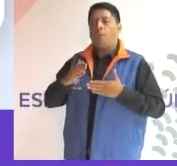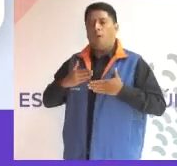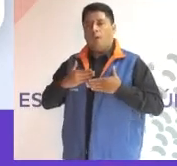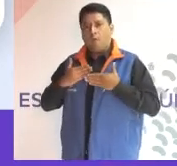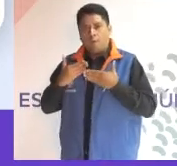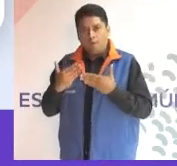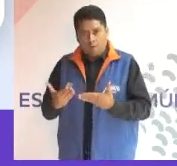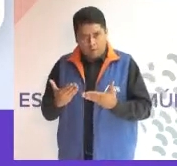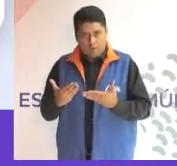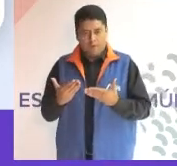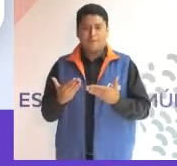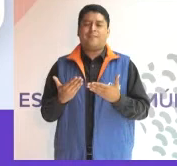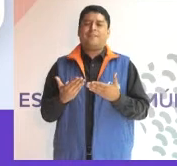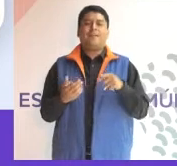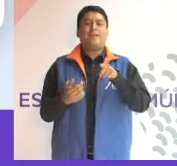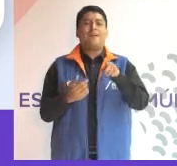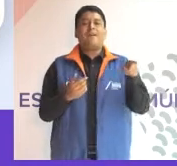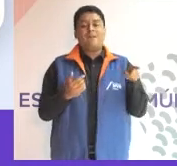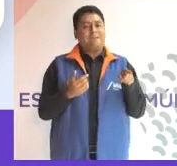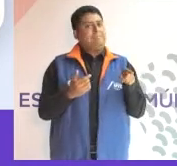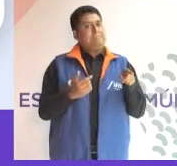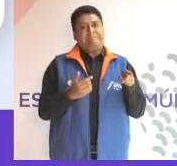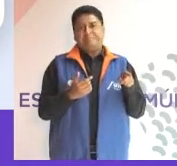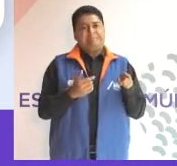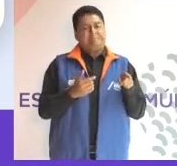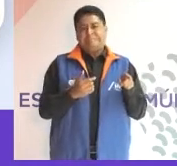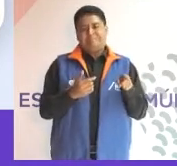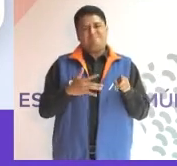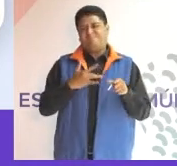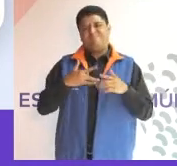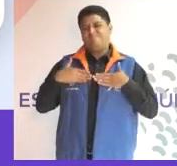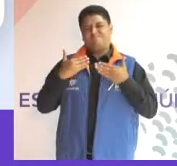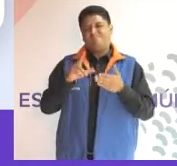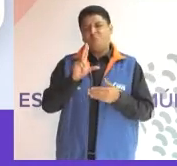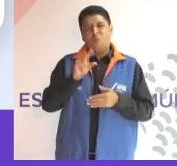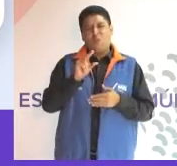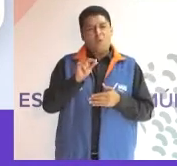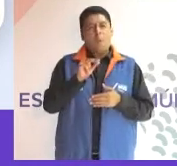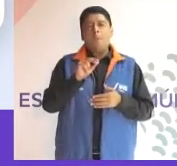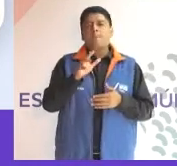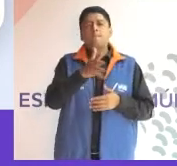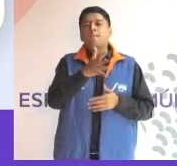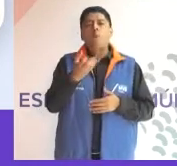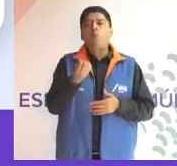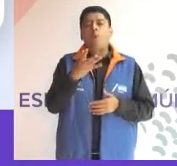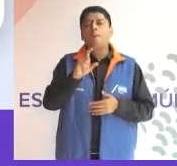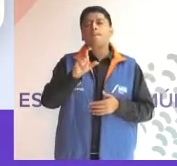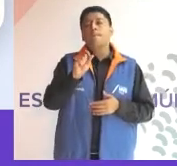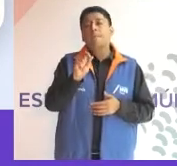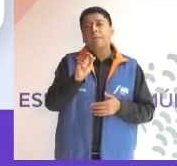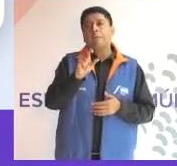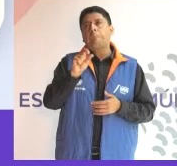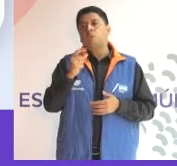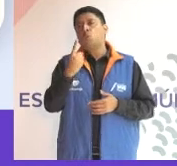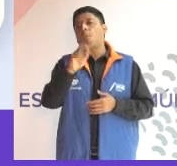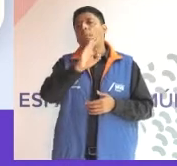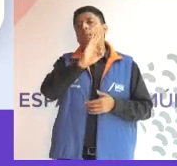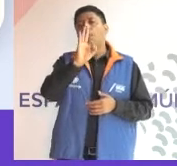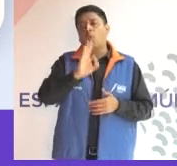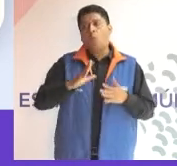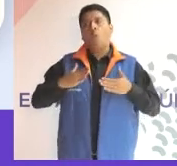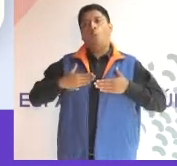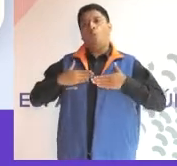en organizaciones de la sociedad civil, y que incluso aquí en este 21% veíamos una diferencia